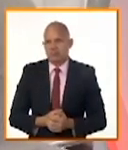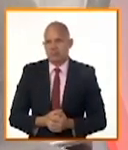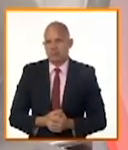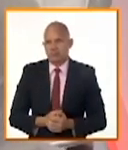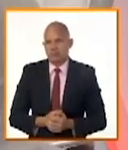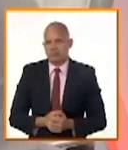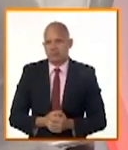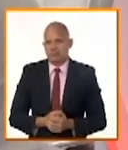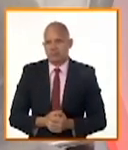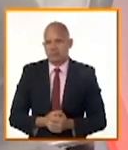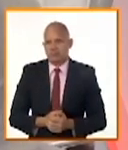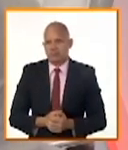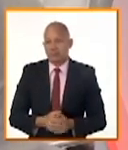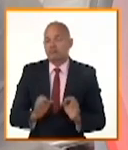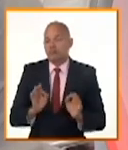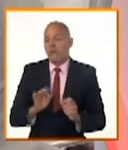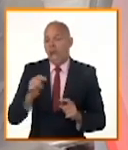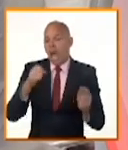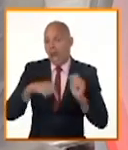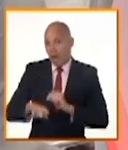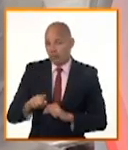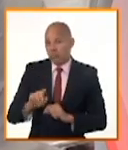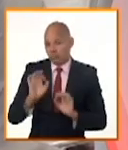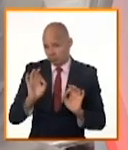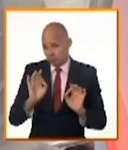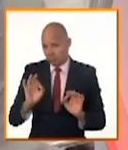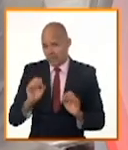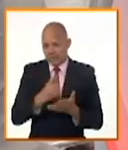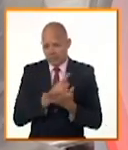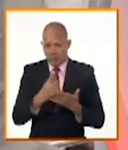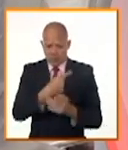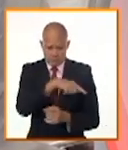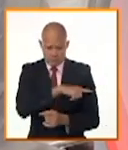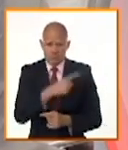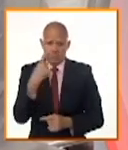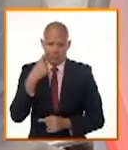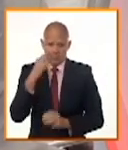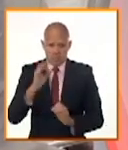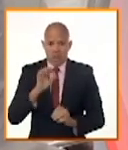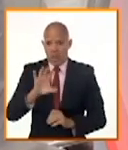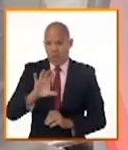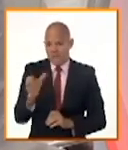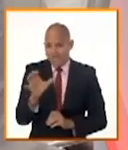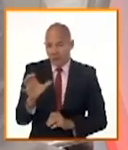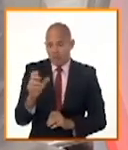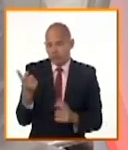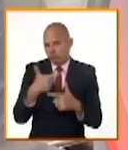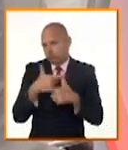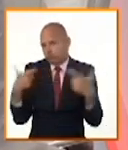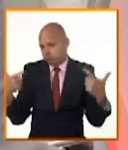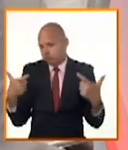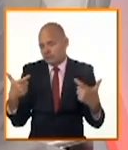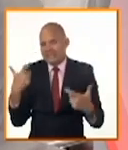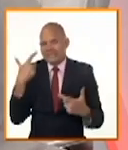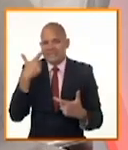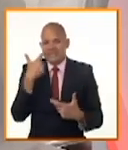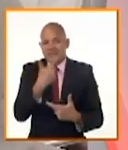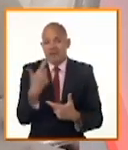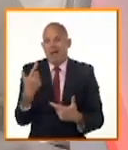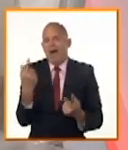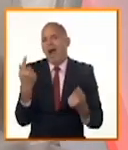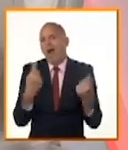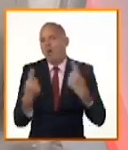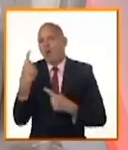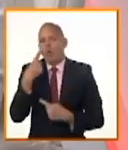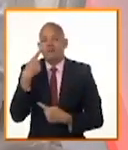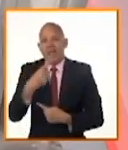un incremento de las operaciones no solamente ahora por esta medida se ha rebasado En algunos momentos está la